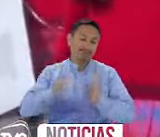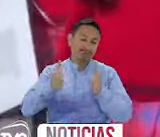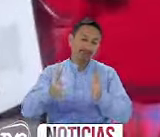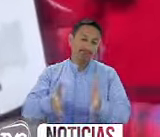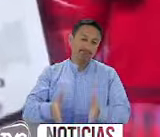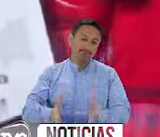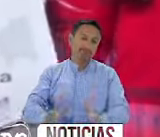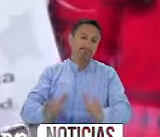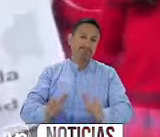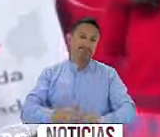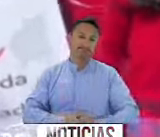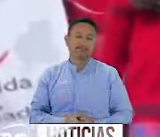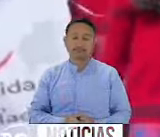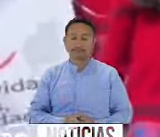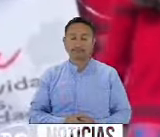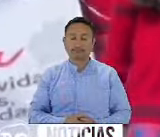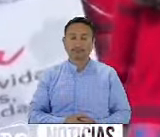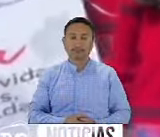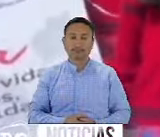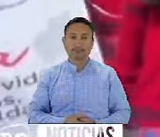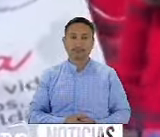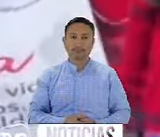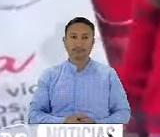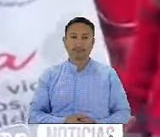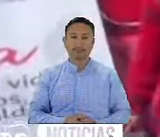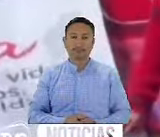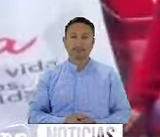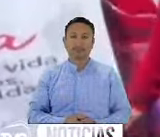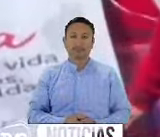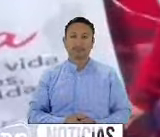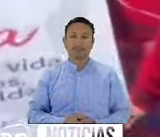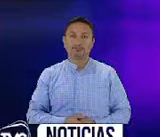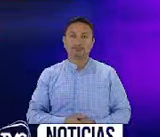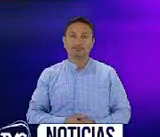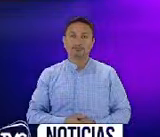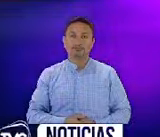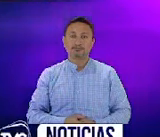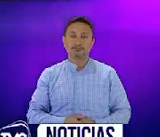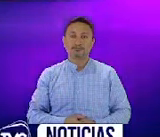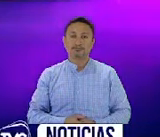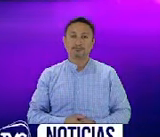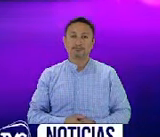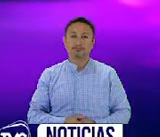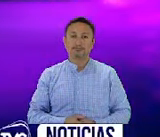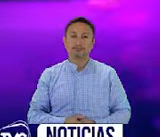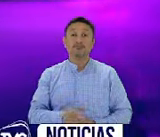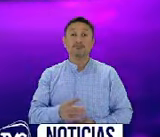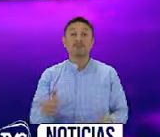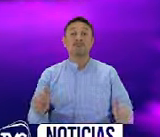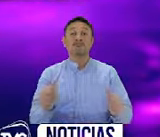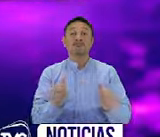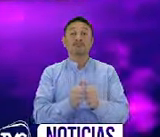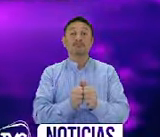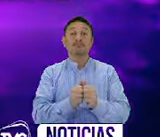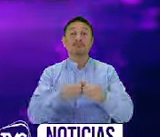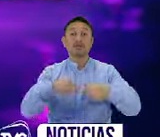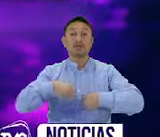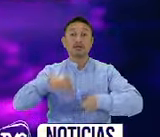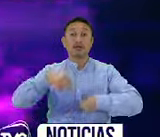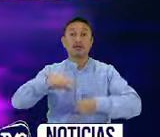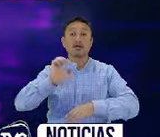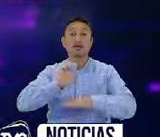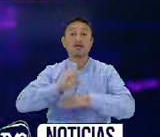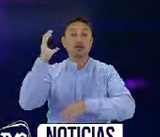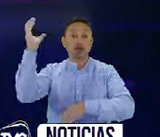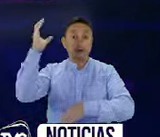informó Darwin Altamirano. En un trabajo conjunto entre uniformados de Ecuador y Colombia se logró